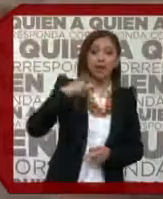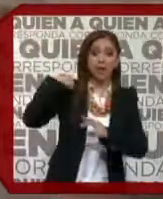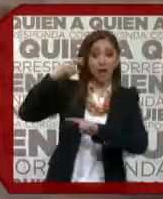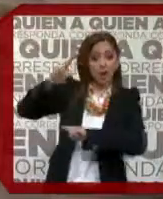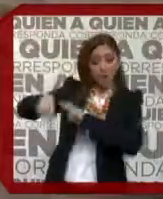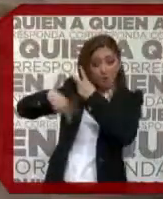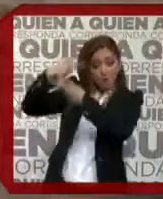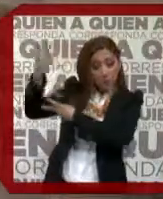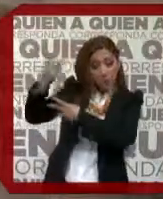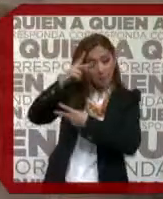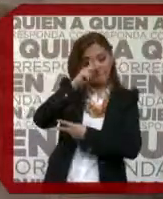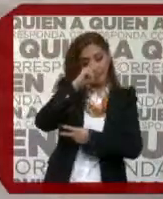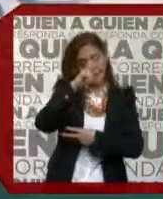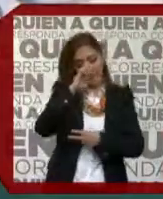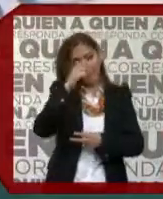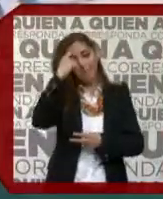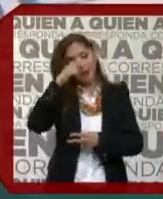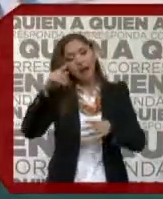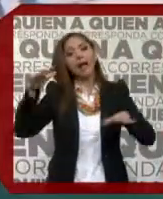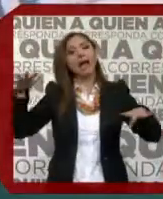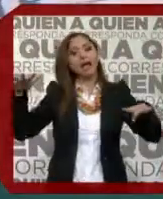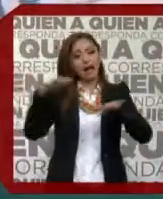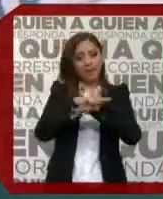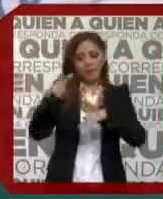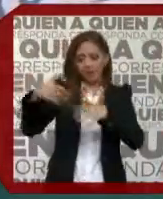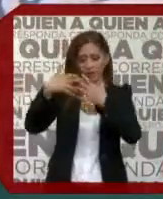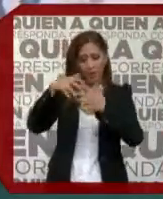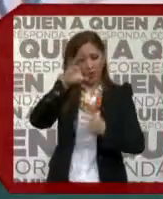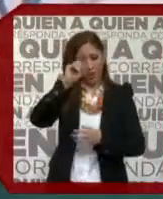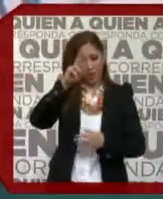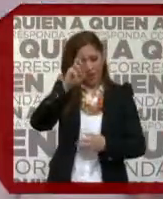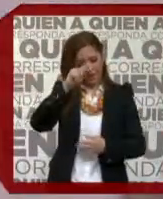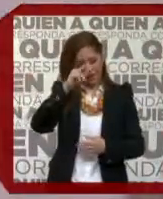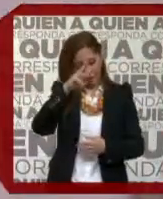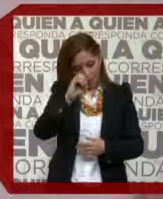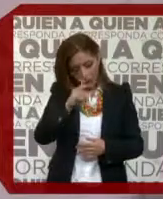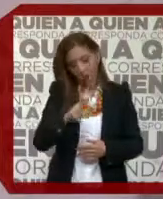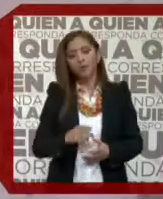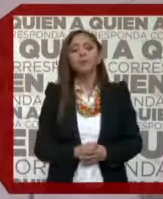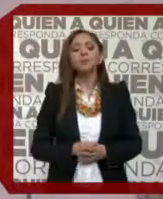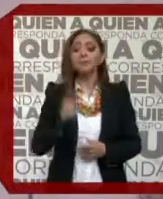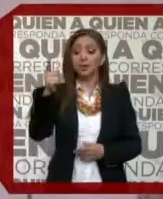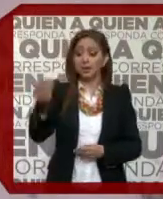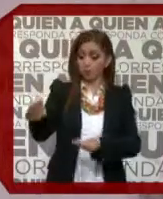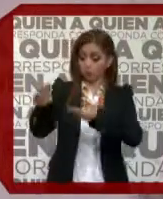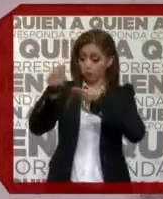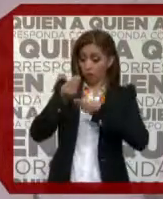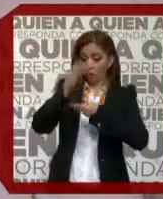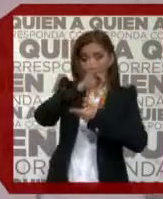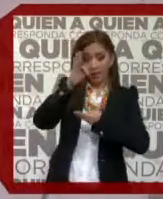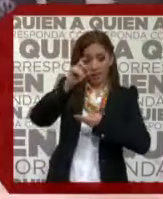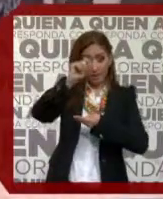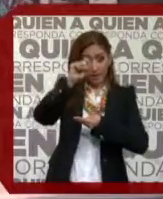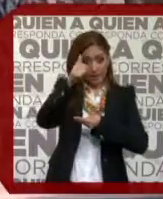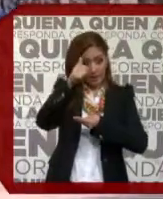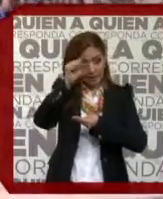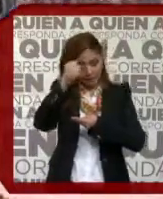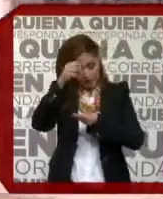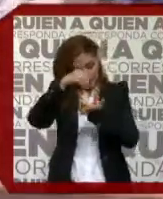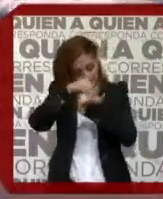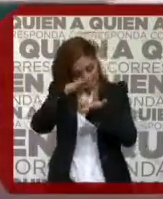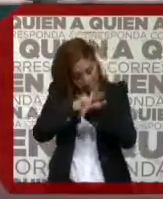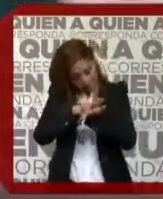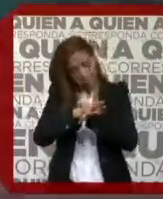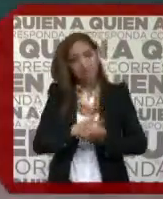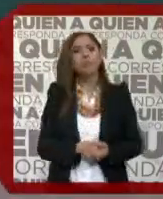PIREC a hacer el cambio del convertidor catalítico. Aquí le dieron fecha para el 26 de septiembre. Cuando nos habían hecho el cambio, nos